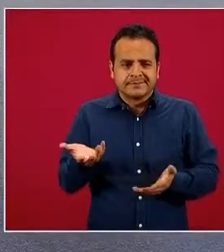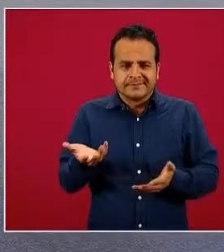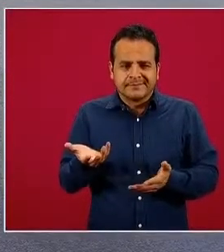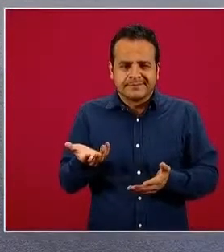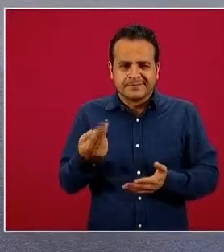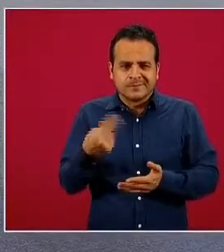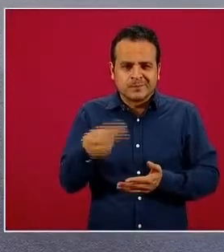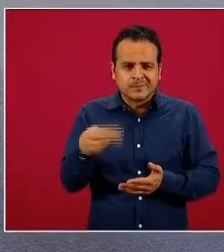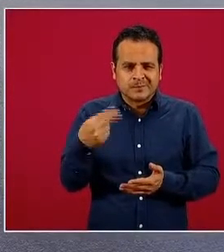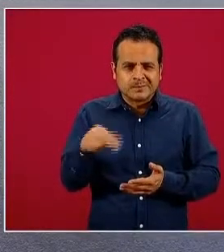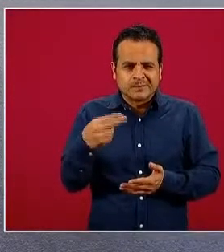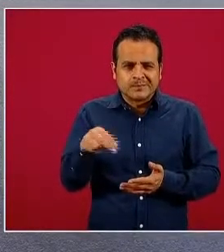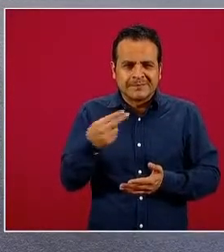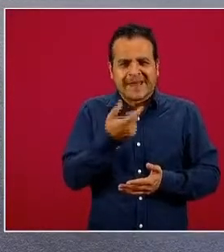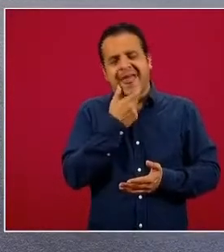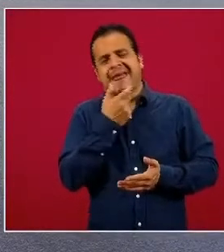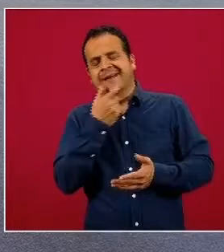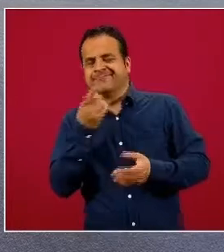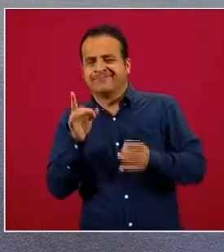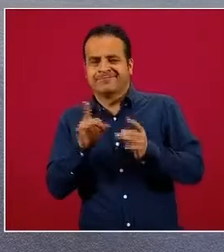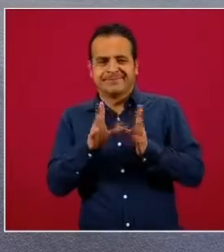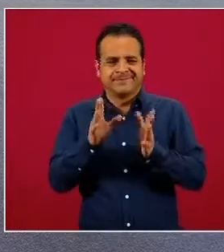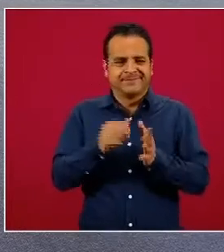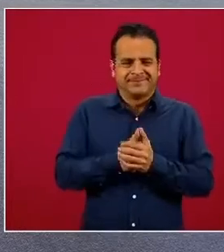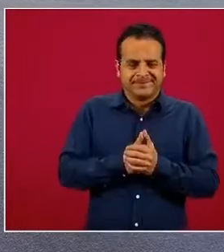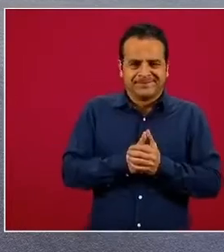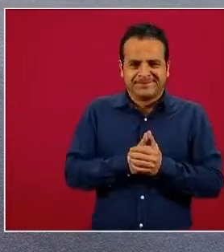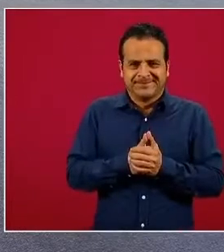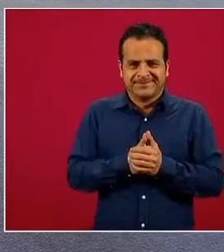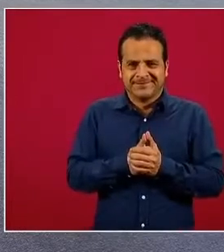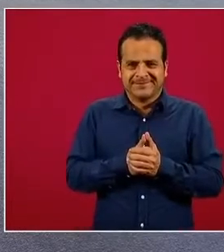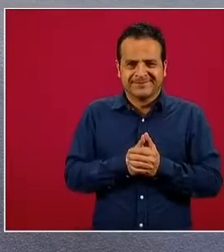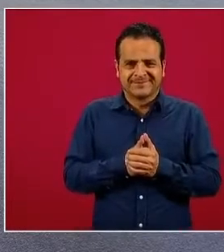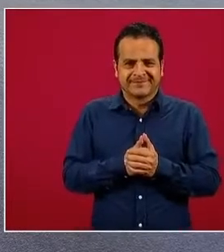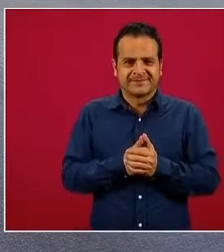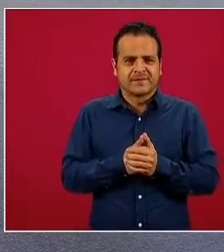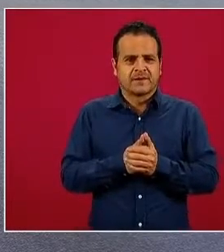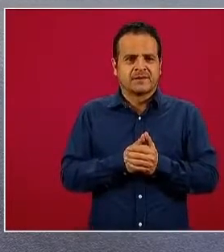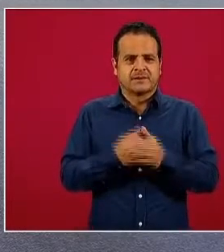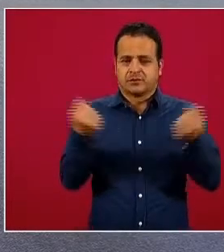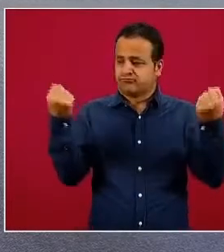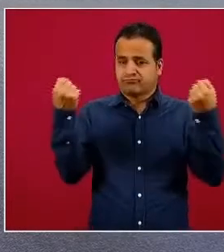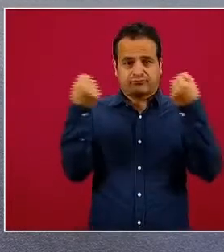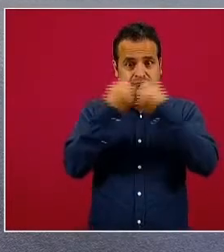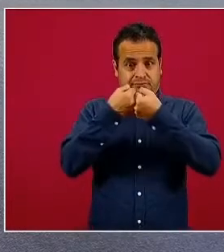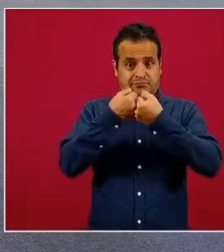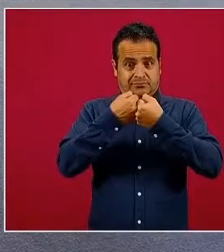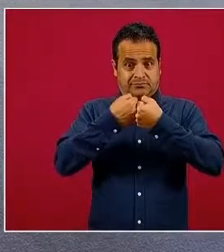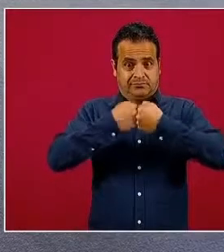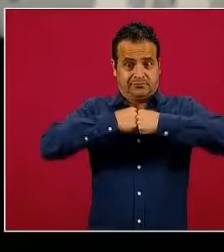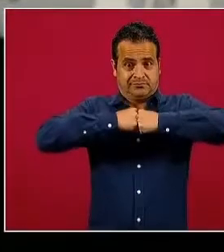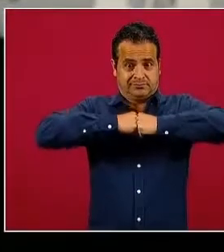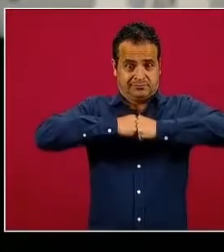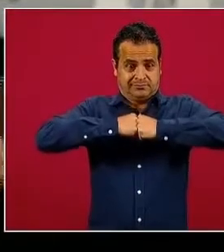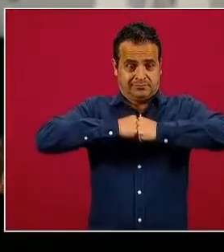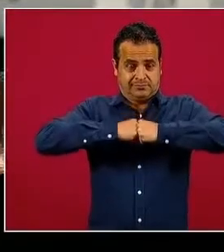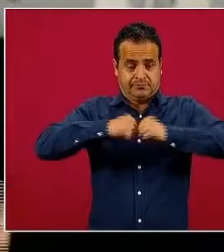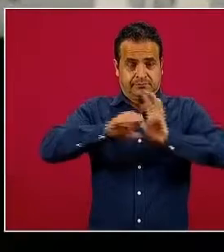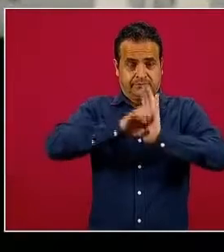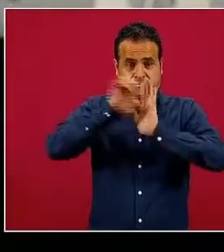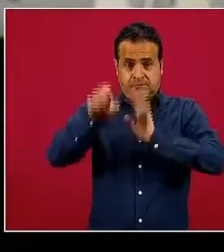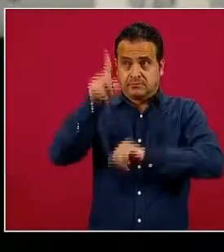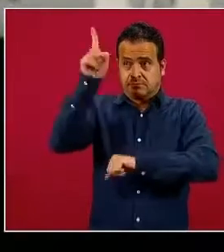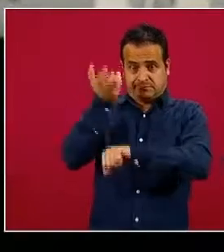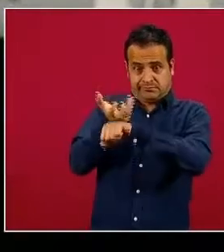en Estados Unidos, ¿qué medidas se pueden tomar en las fronteras, en las ciudades fronterizas de México, no? Vamos, el rebrote en Ciudad Juárez, bueno, el rebrote